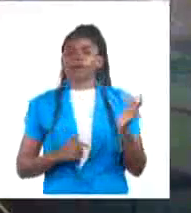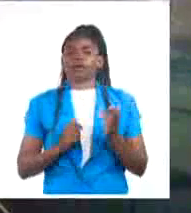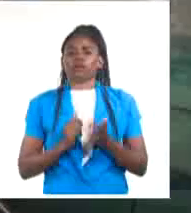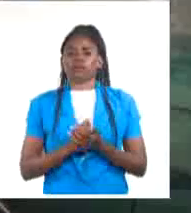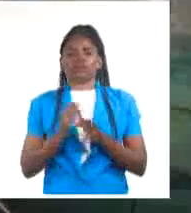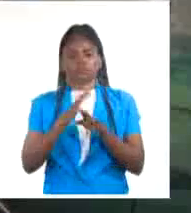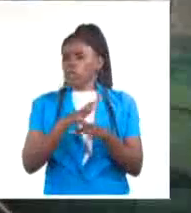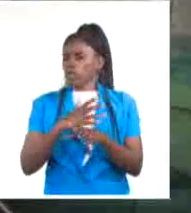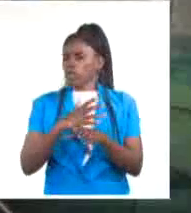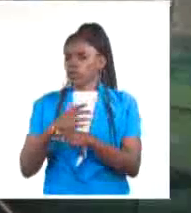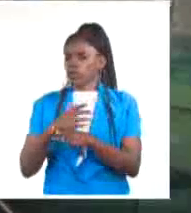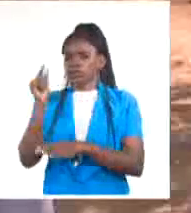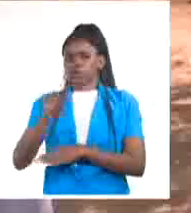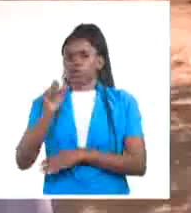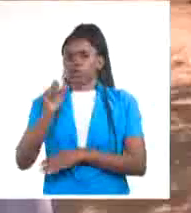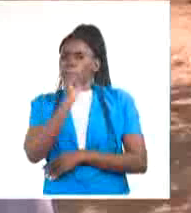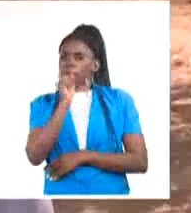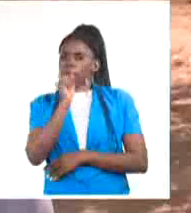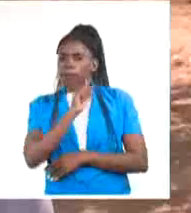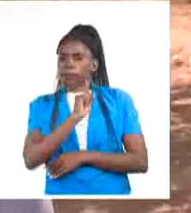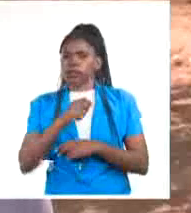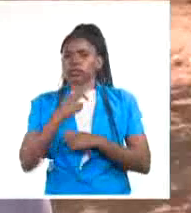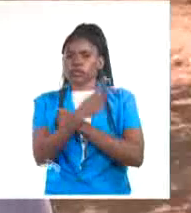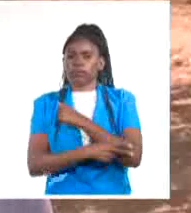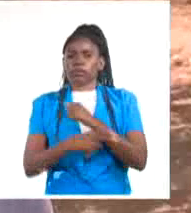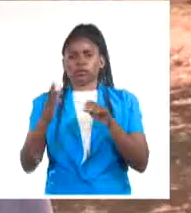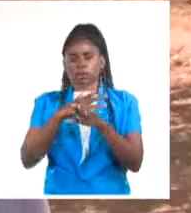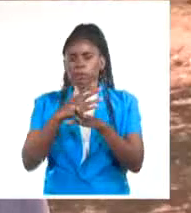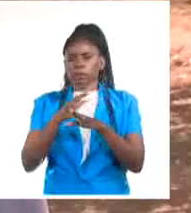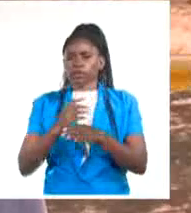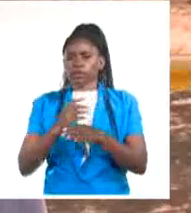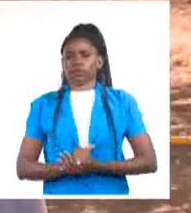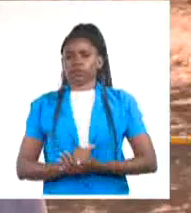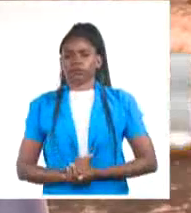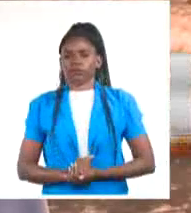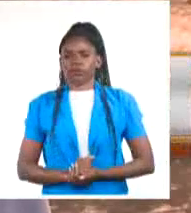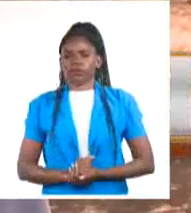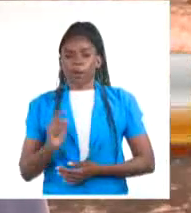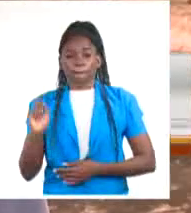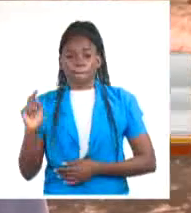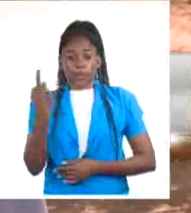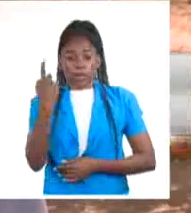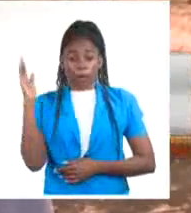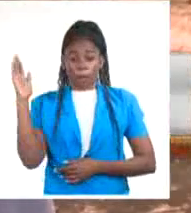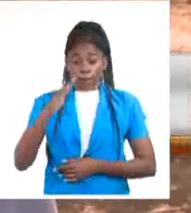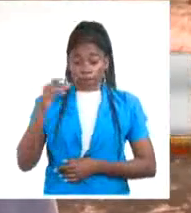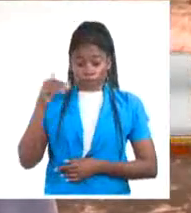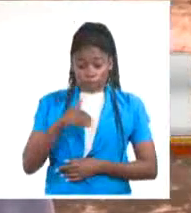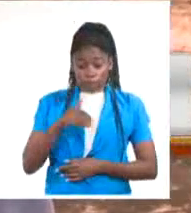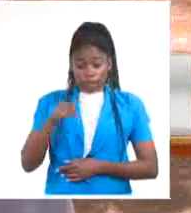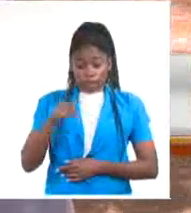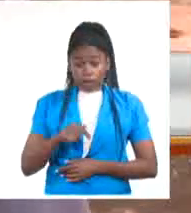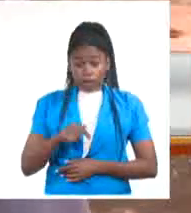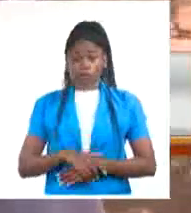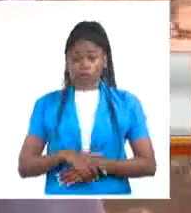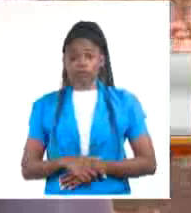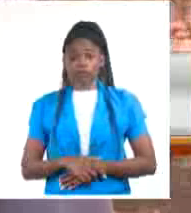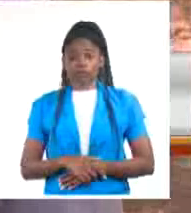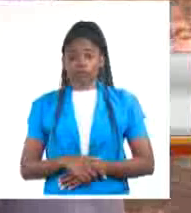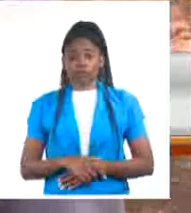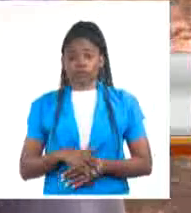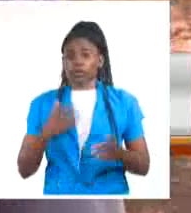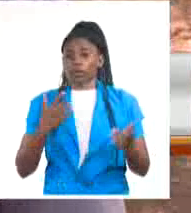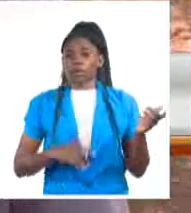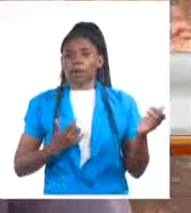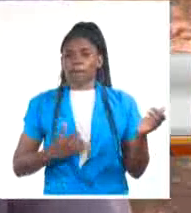del mundo. Va a ser increíble. Desde el principio que vine aquí, hace par de años, después vine de